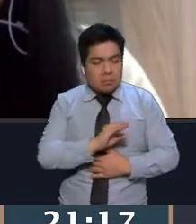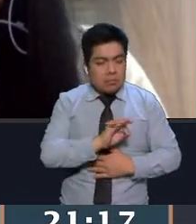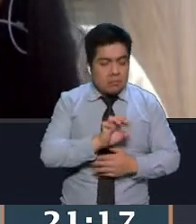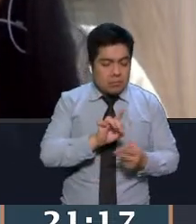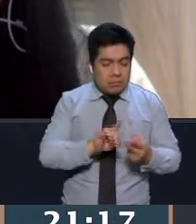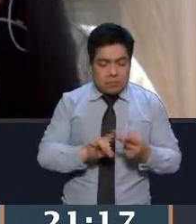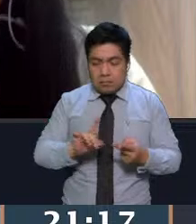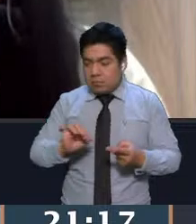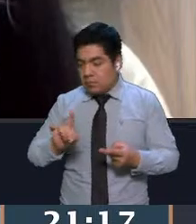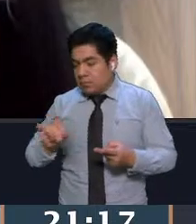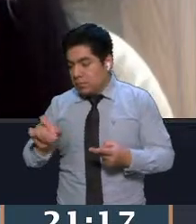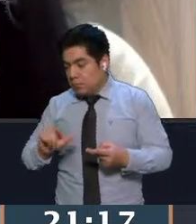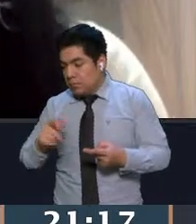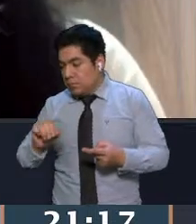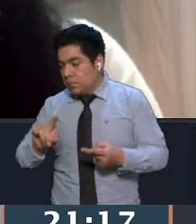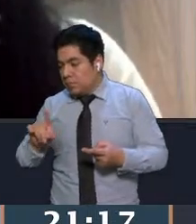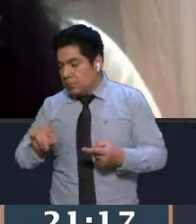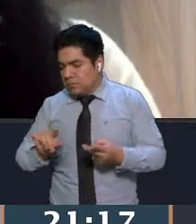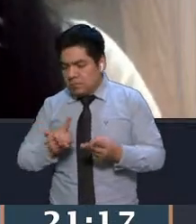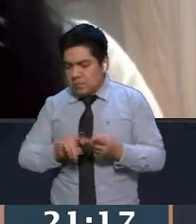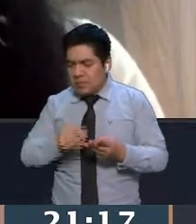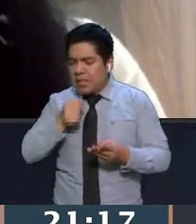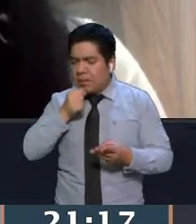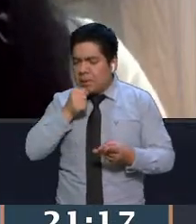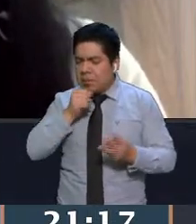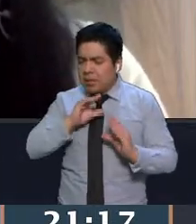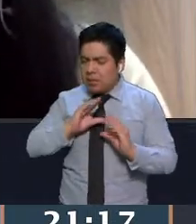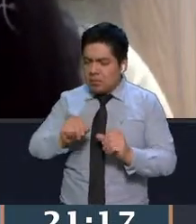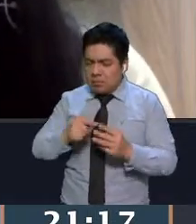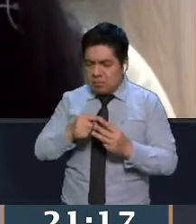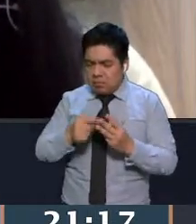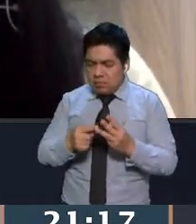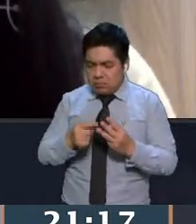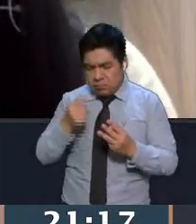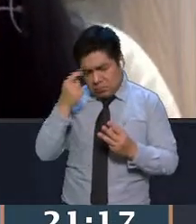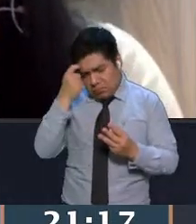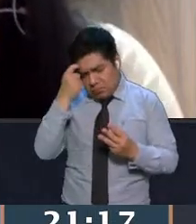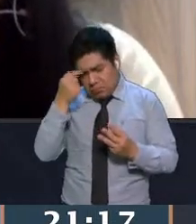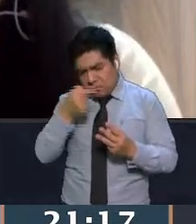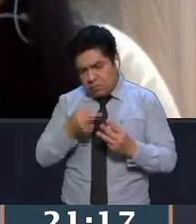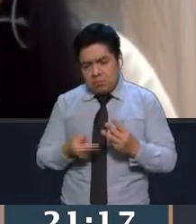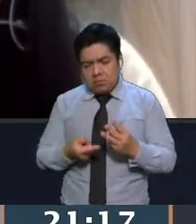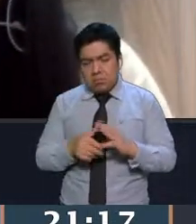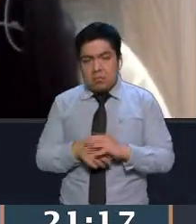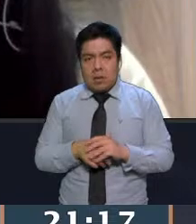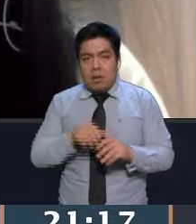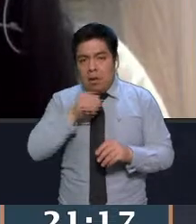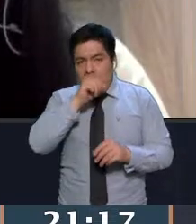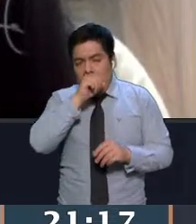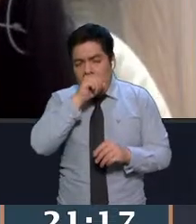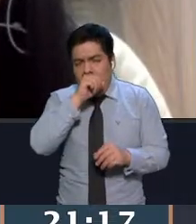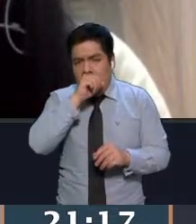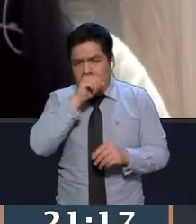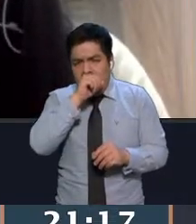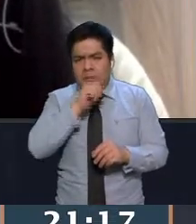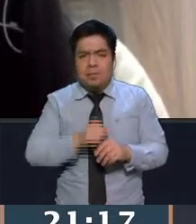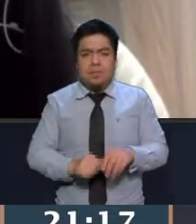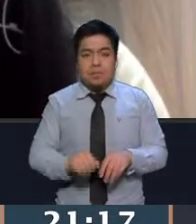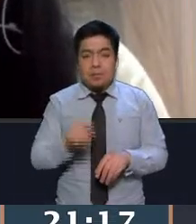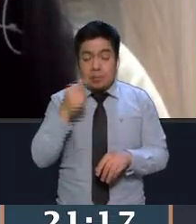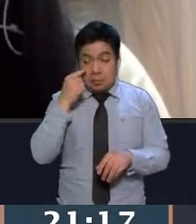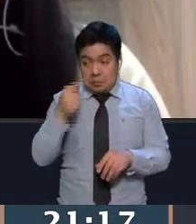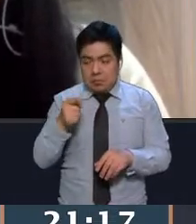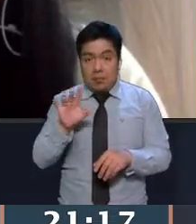X González y la enseñanza del periodismo. Así es, tuvimos acceso a 5